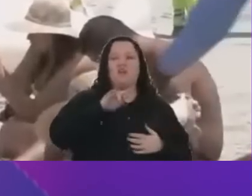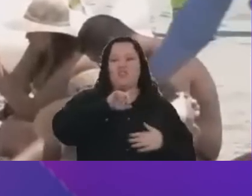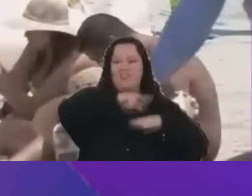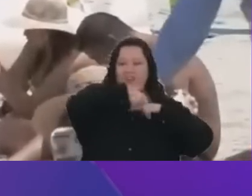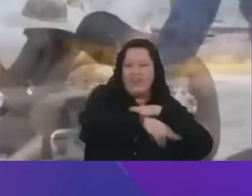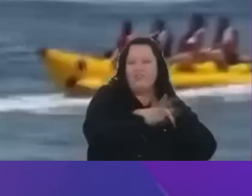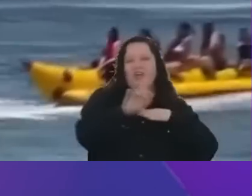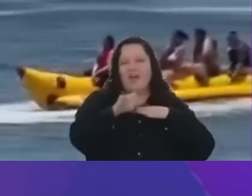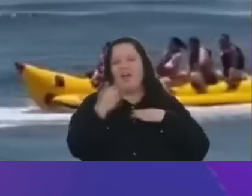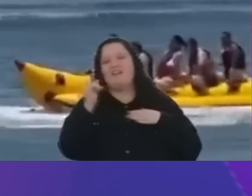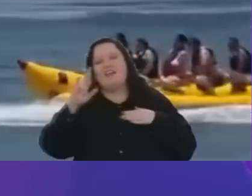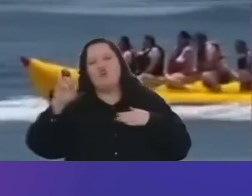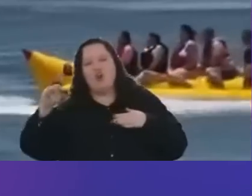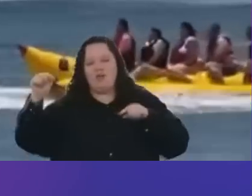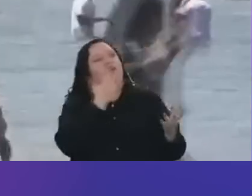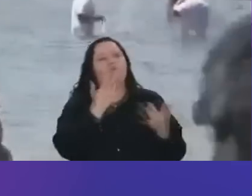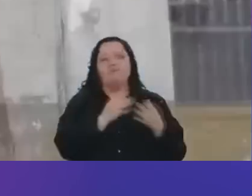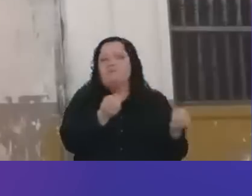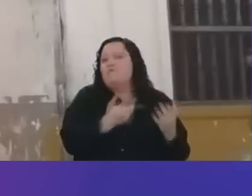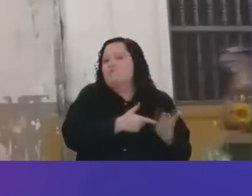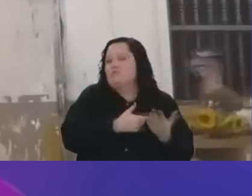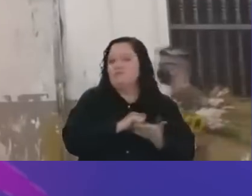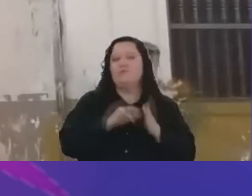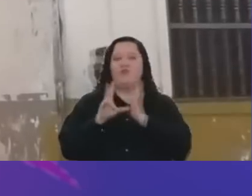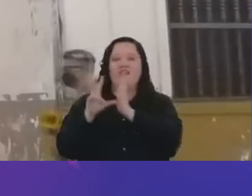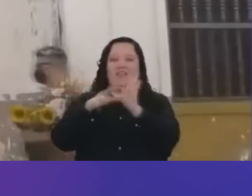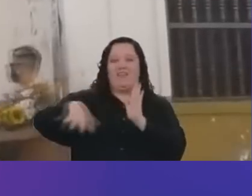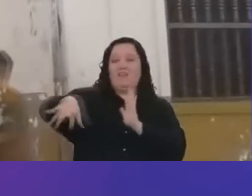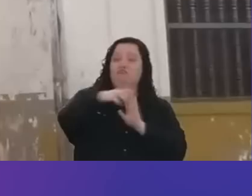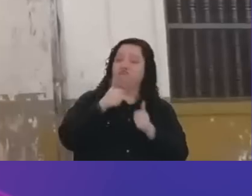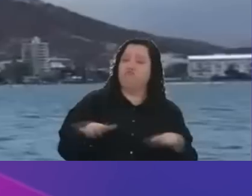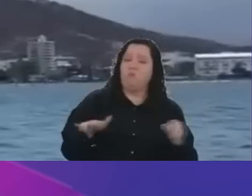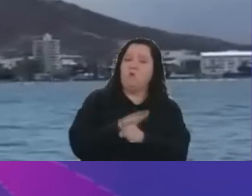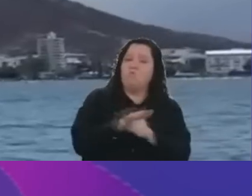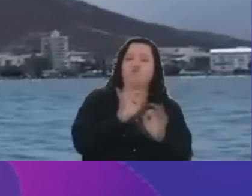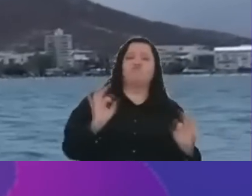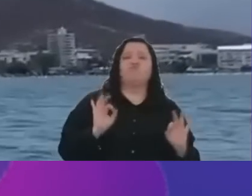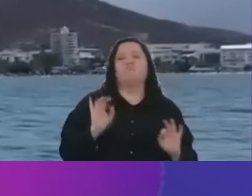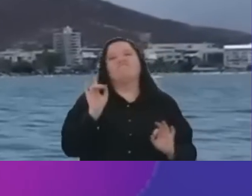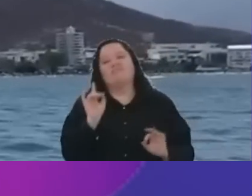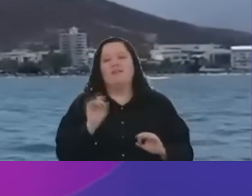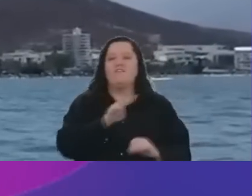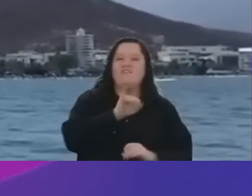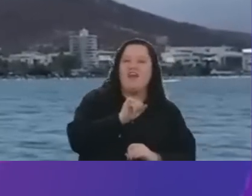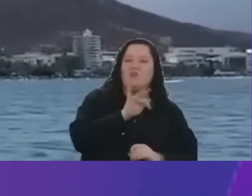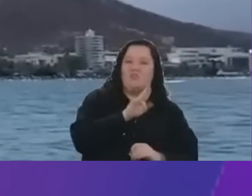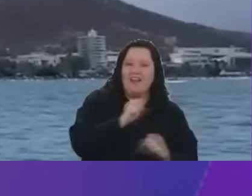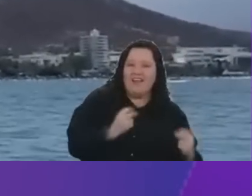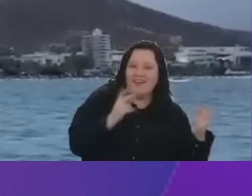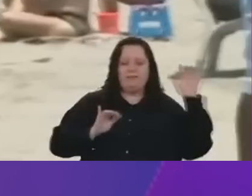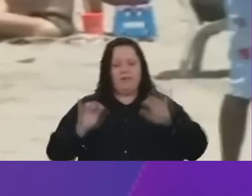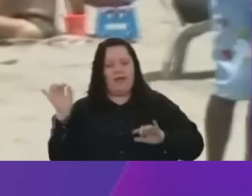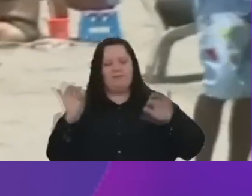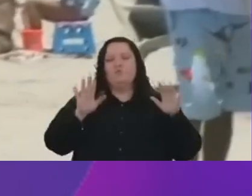del Parque Tayrona fueron las más visitadas. Los hoteleros reportaron un buen comportamiento en la ocupación pese a la salida de Viva y Ultra del mercado aéreo